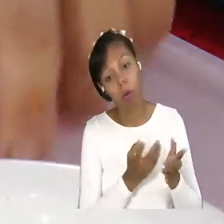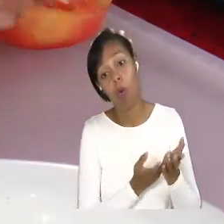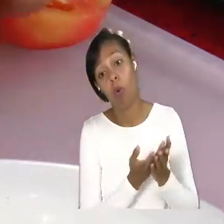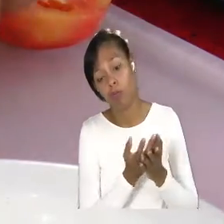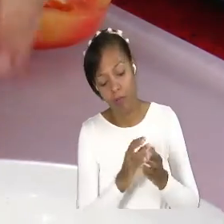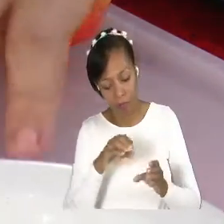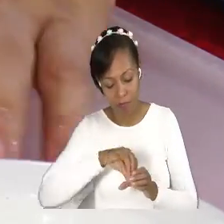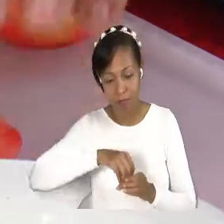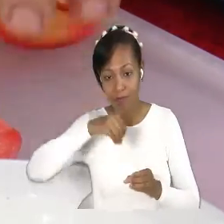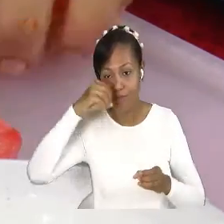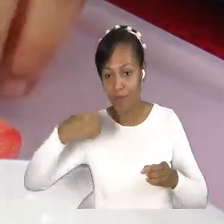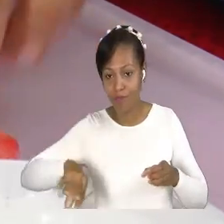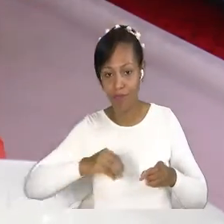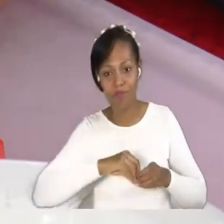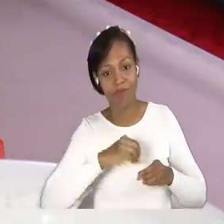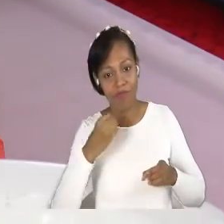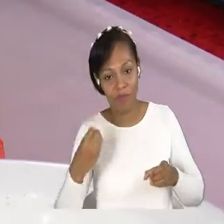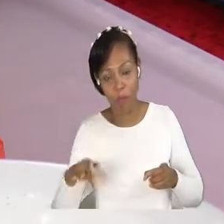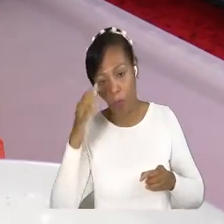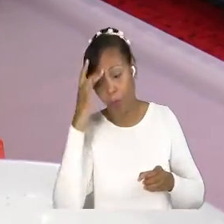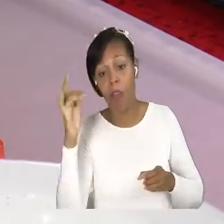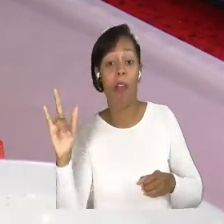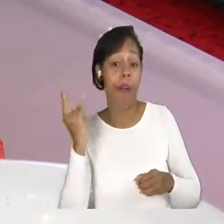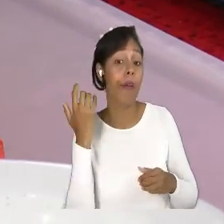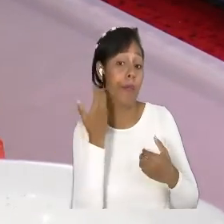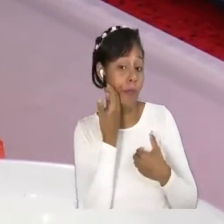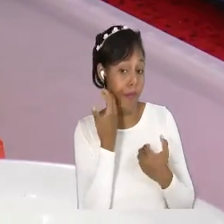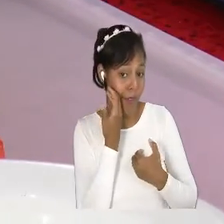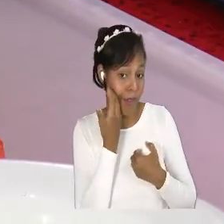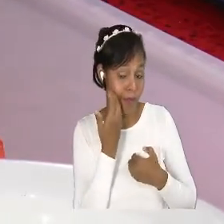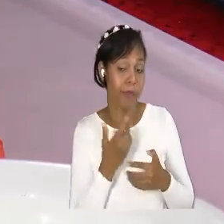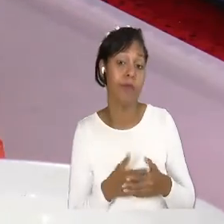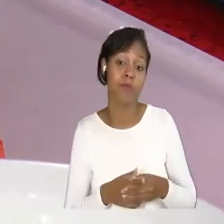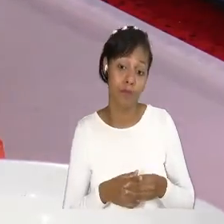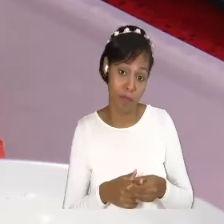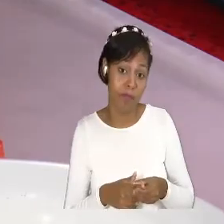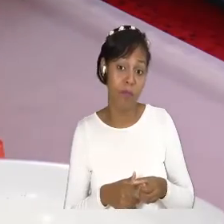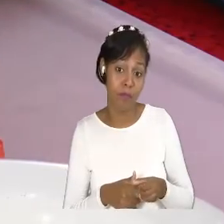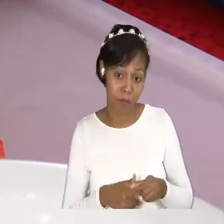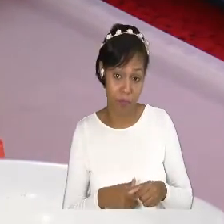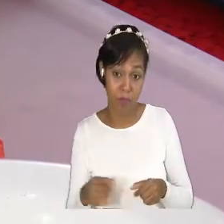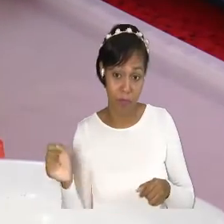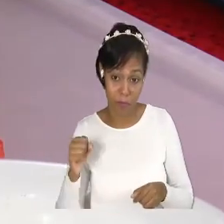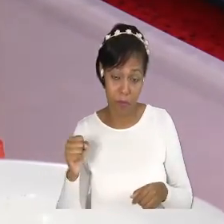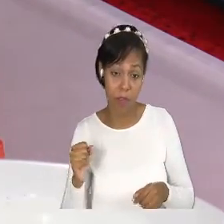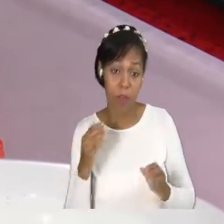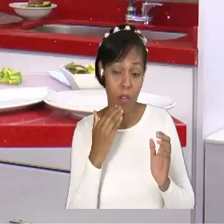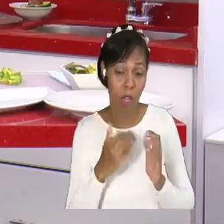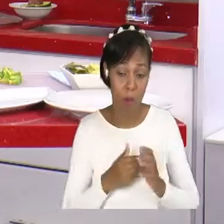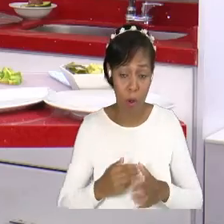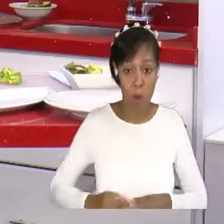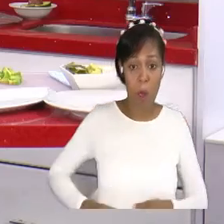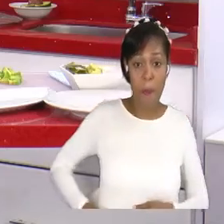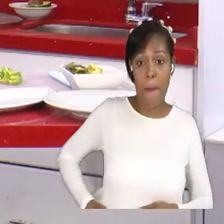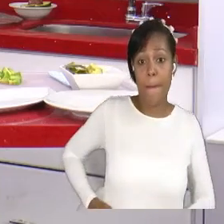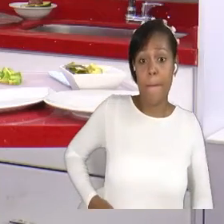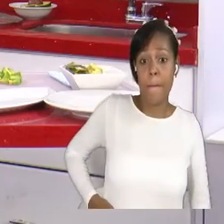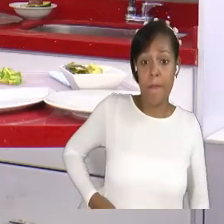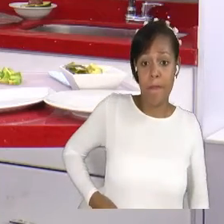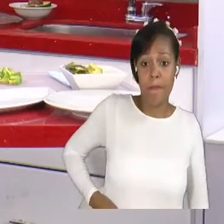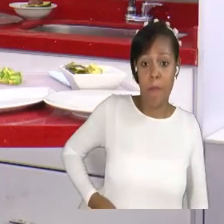semillas por enfermedades, ¿no? Tenemos en mente que la... Ya. La apendicitis por semillas, de todo,